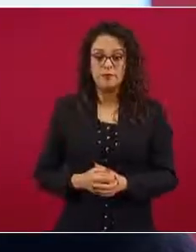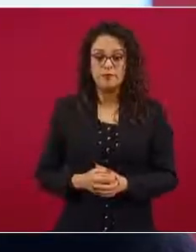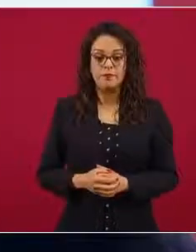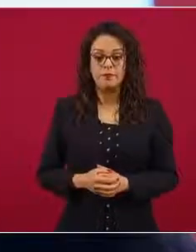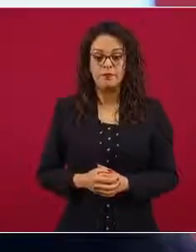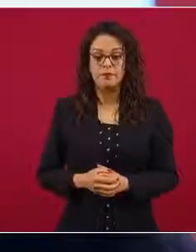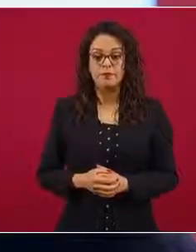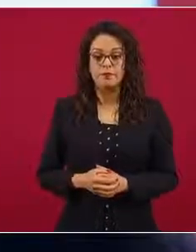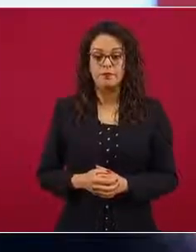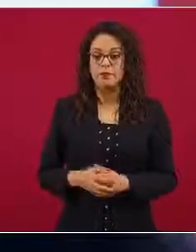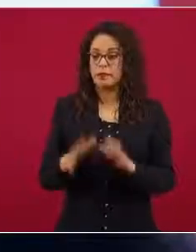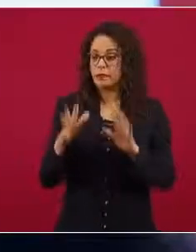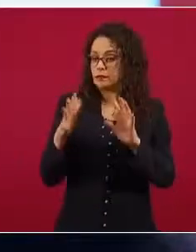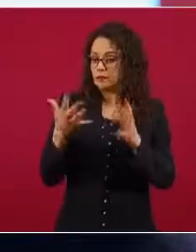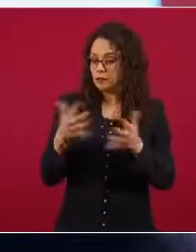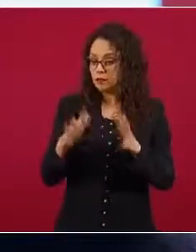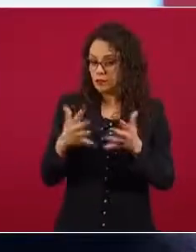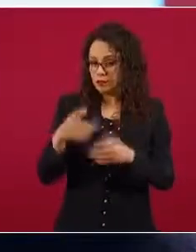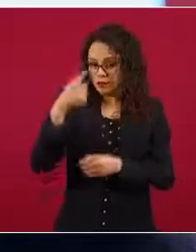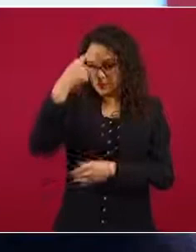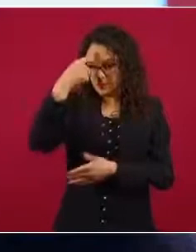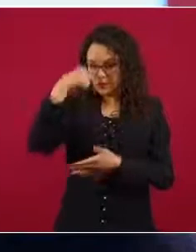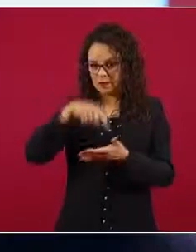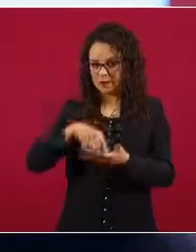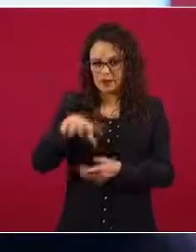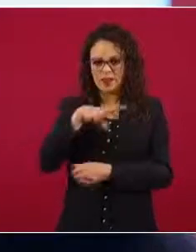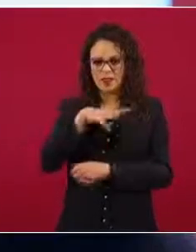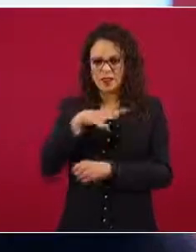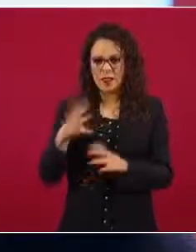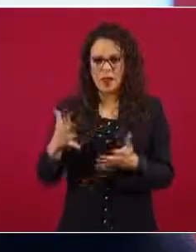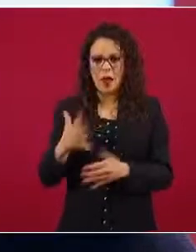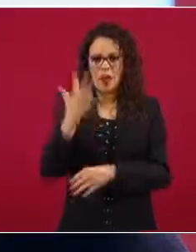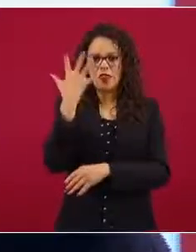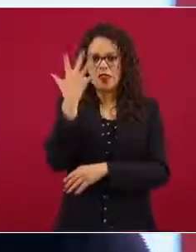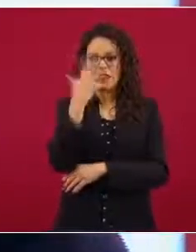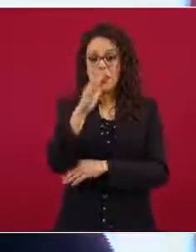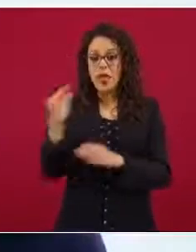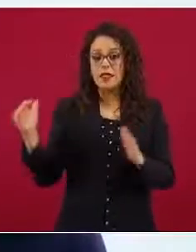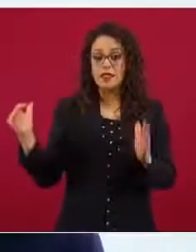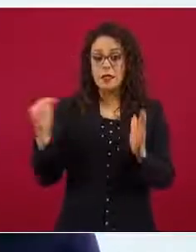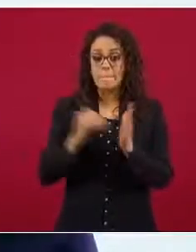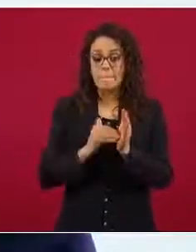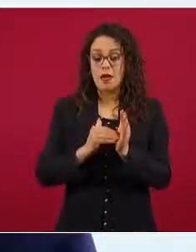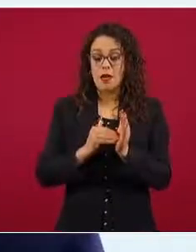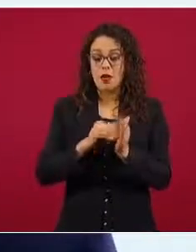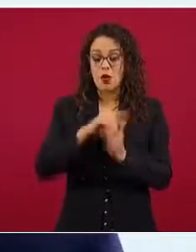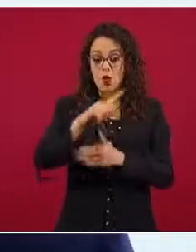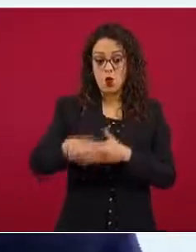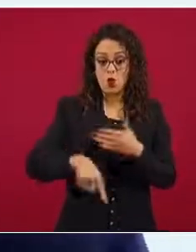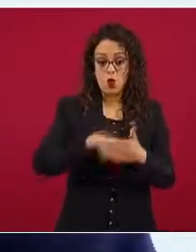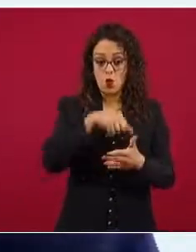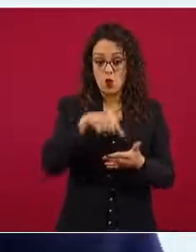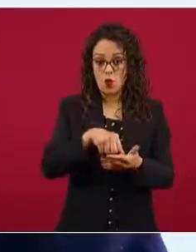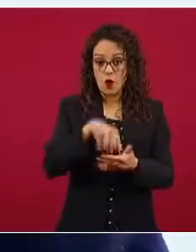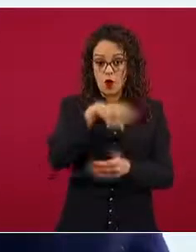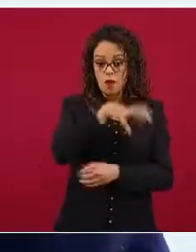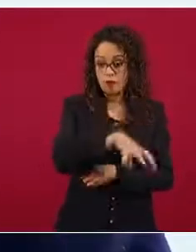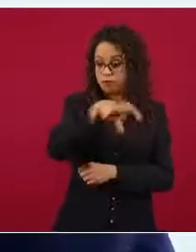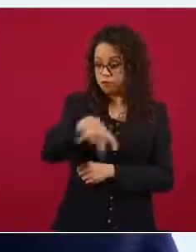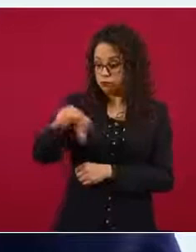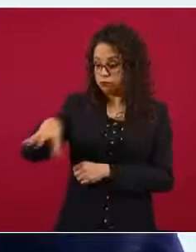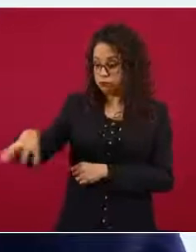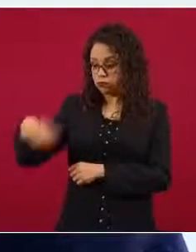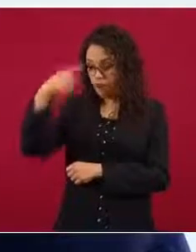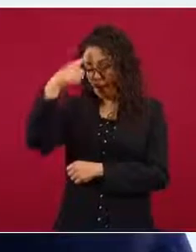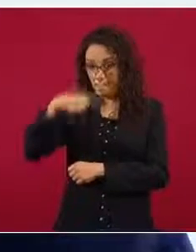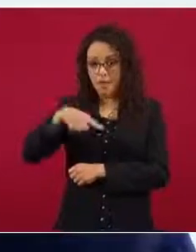tener, calculamos, 10,000 centros de